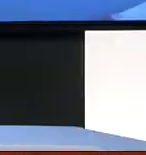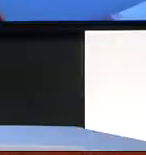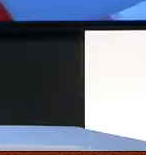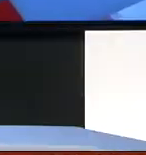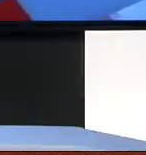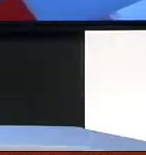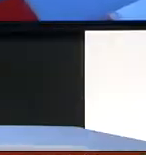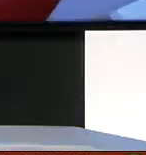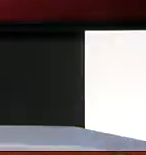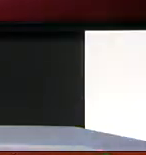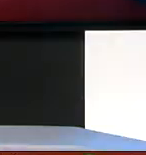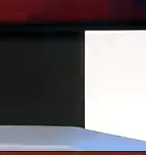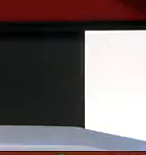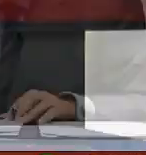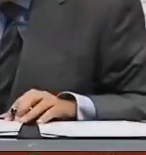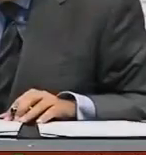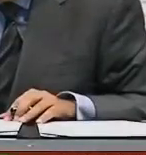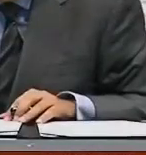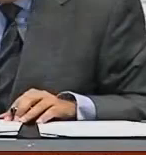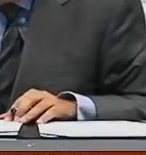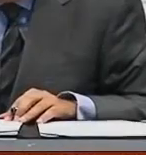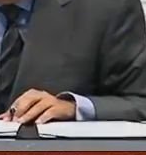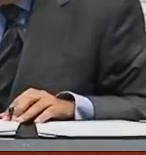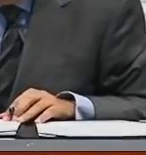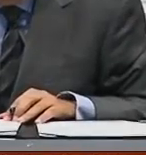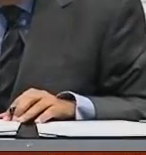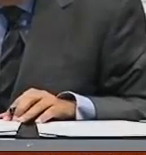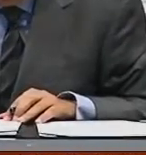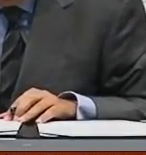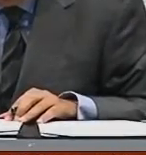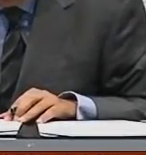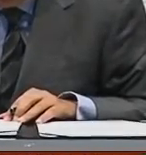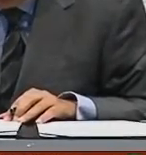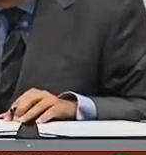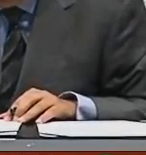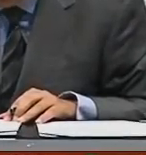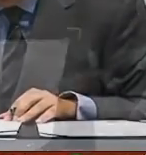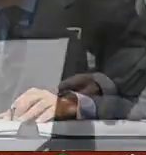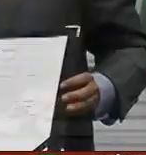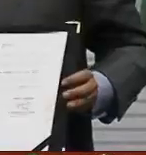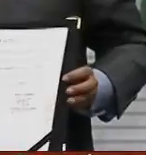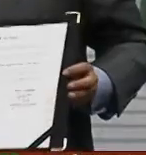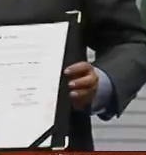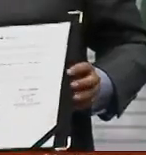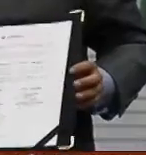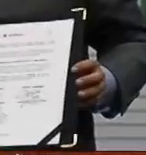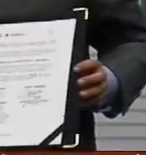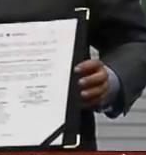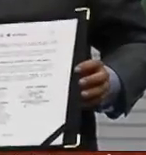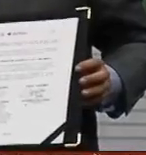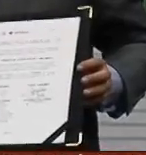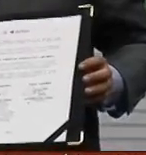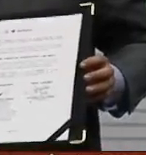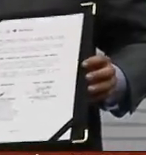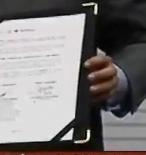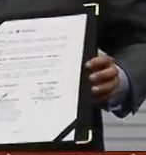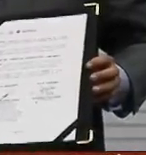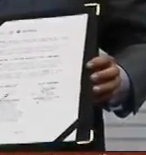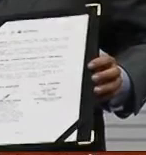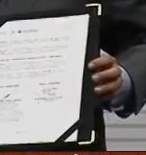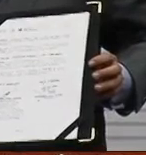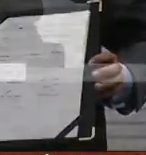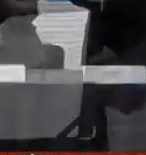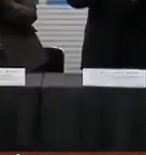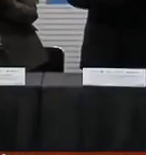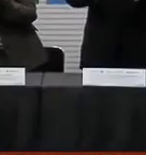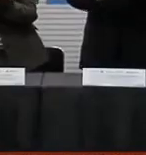La Secretaría de la Función Pública y el Consejo Nacional para Prevenir la Discriminación firmaron un convenio para fortalecer la obligación de igualdad de trato y la no